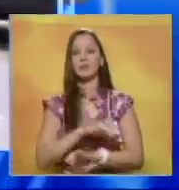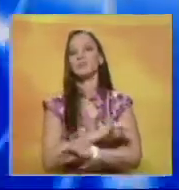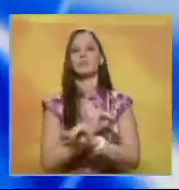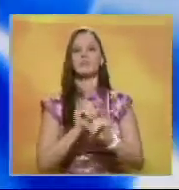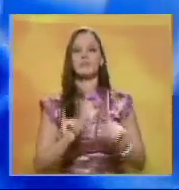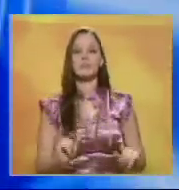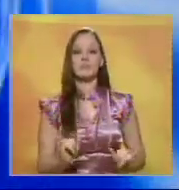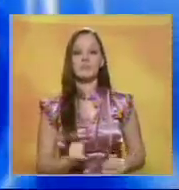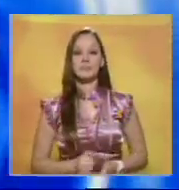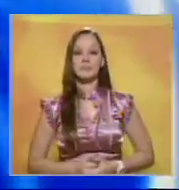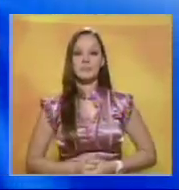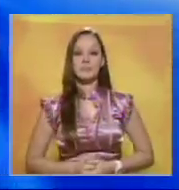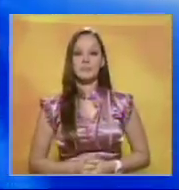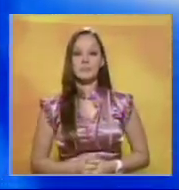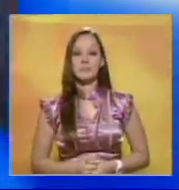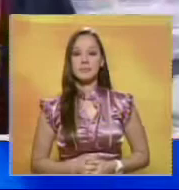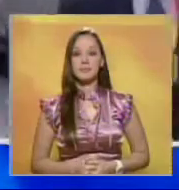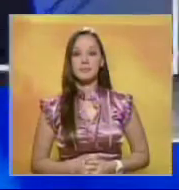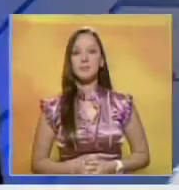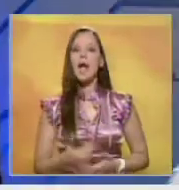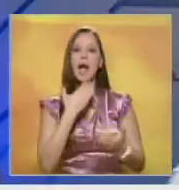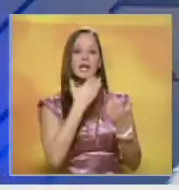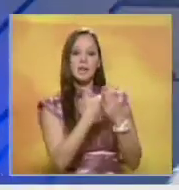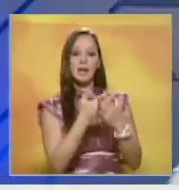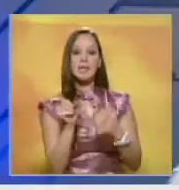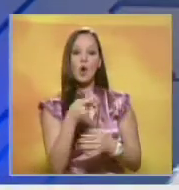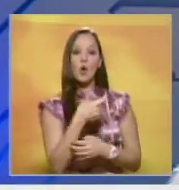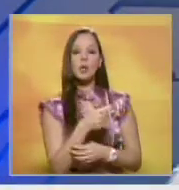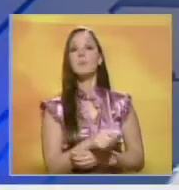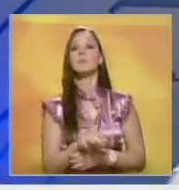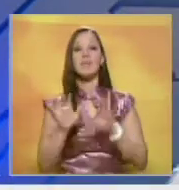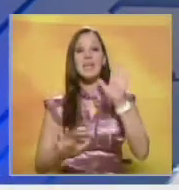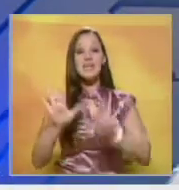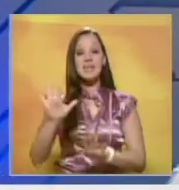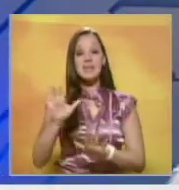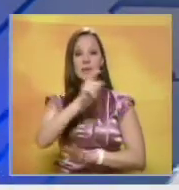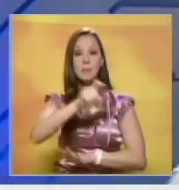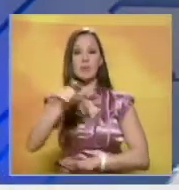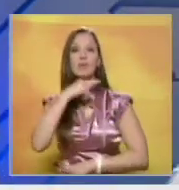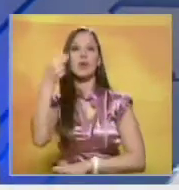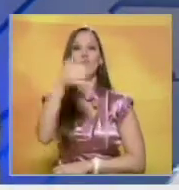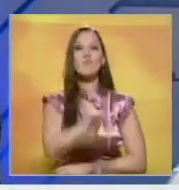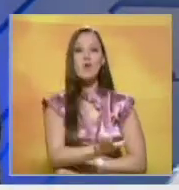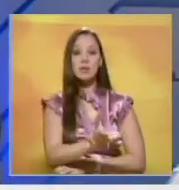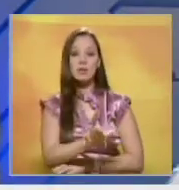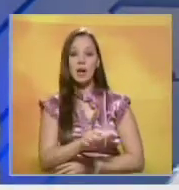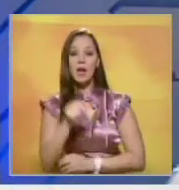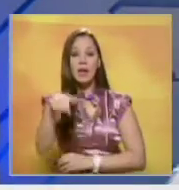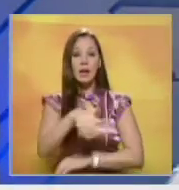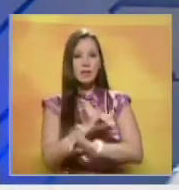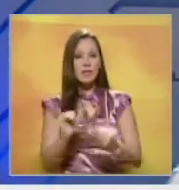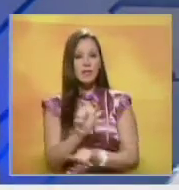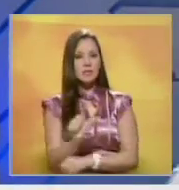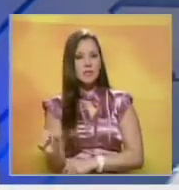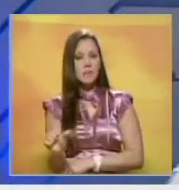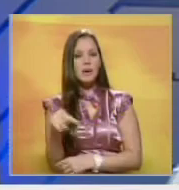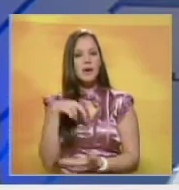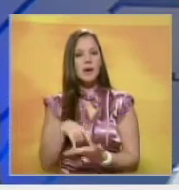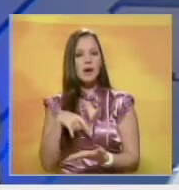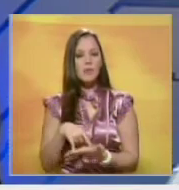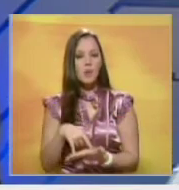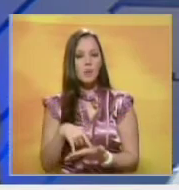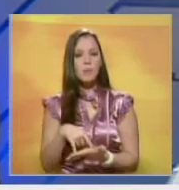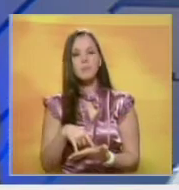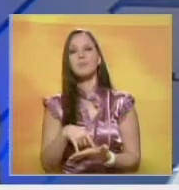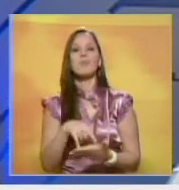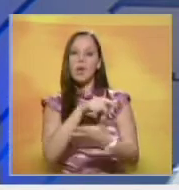de su noticiero Venevisión. Muchísimas gracias, Gustavo. 15 personas perdieron la vida de forma violenta este fin de semana en el estado Carabobo.